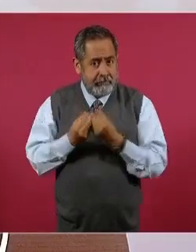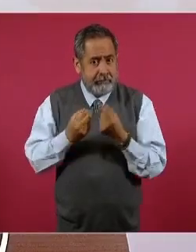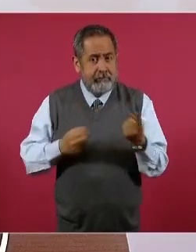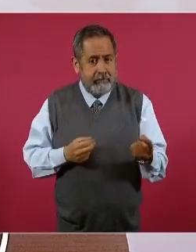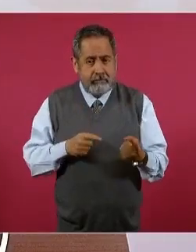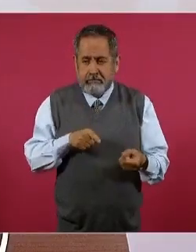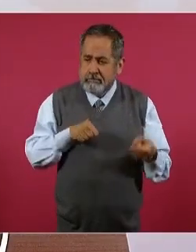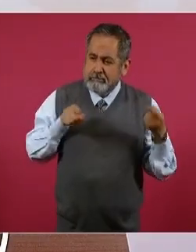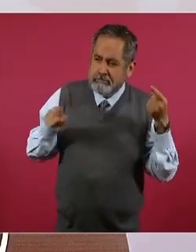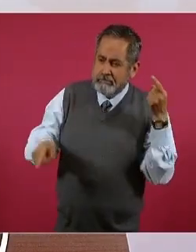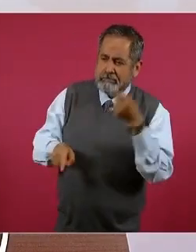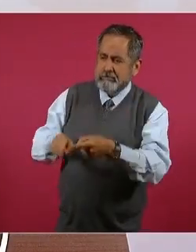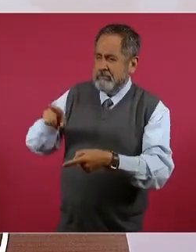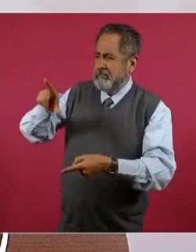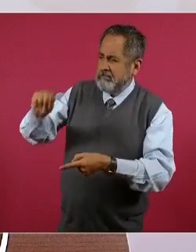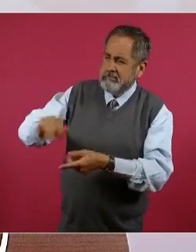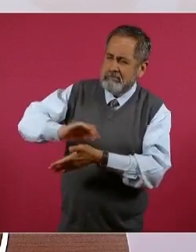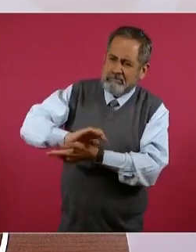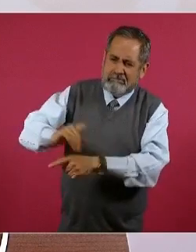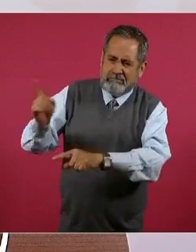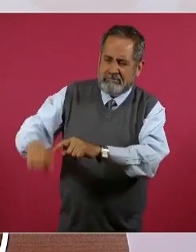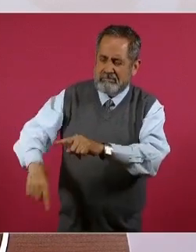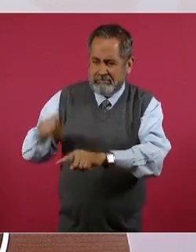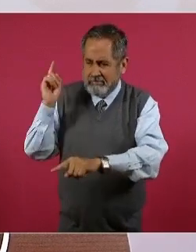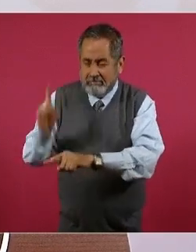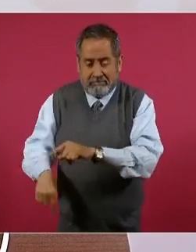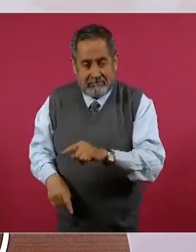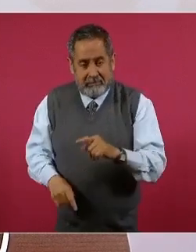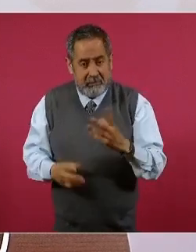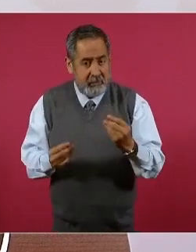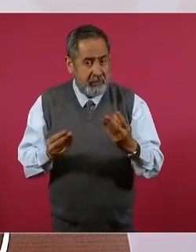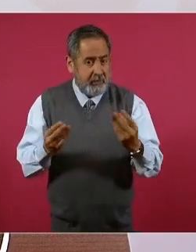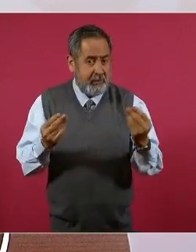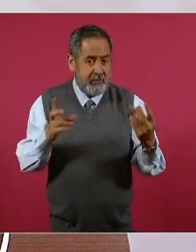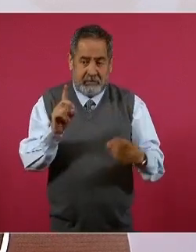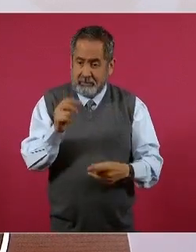de ofender, de humillar al pueblo.